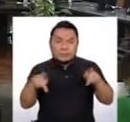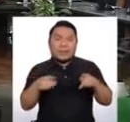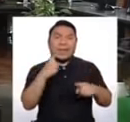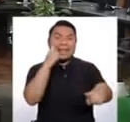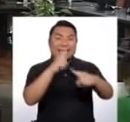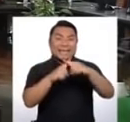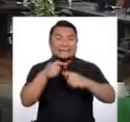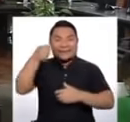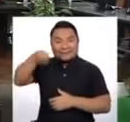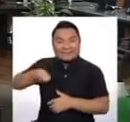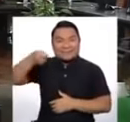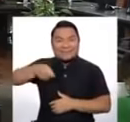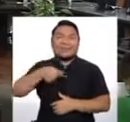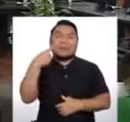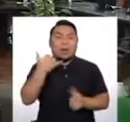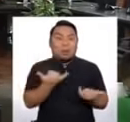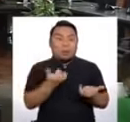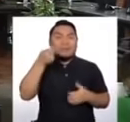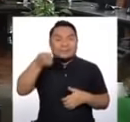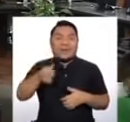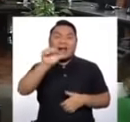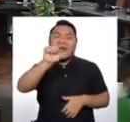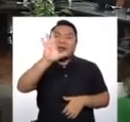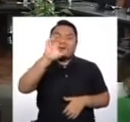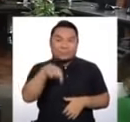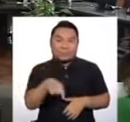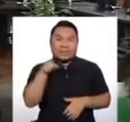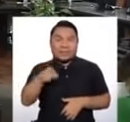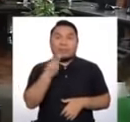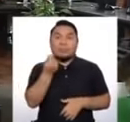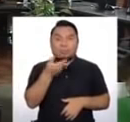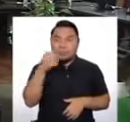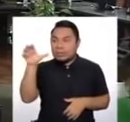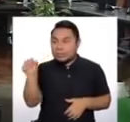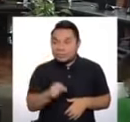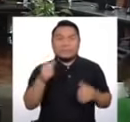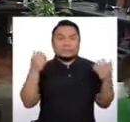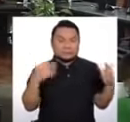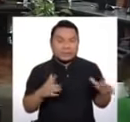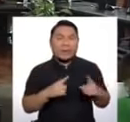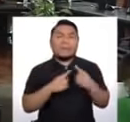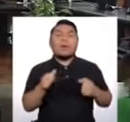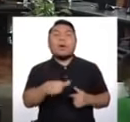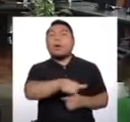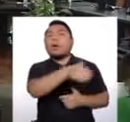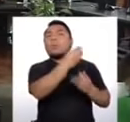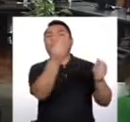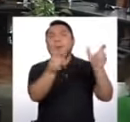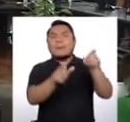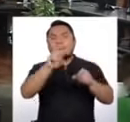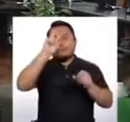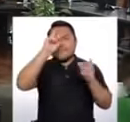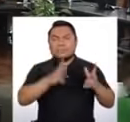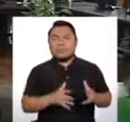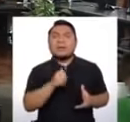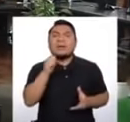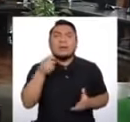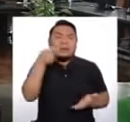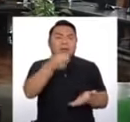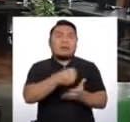y aportantes a la AFP accedan a parte de sus fondos, pero hay otros millones de peruanos que aportan a la